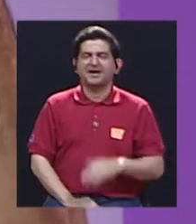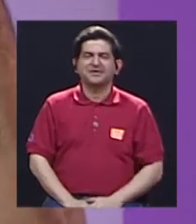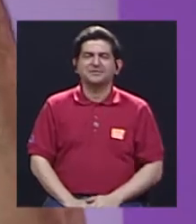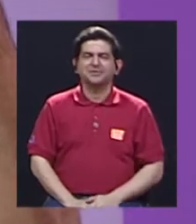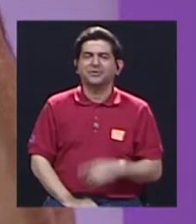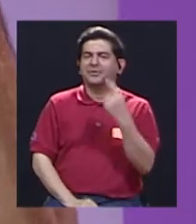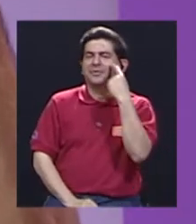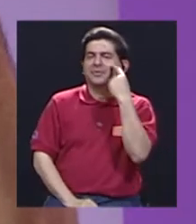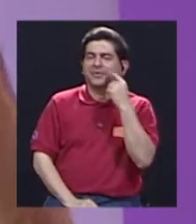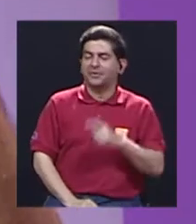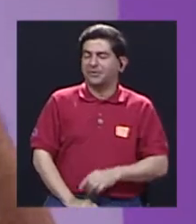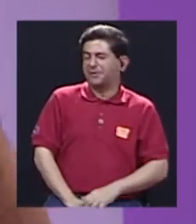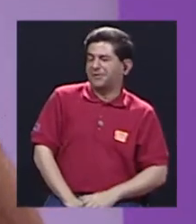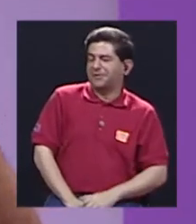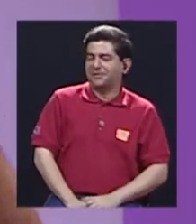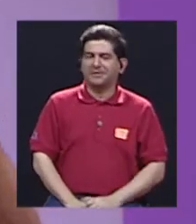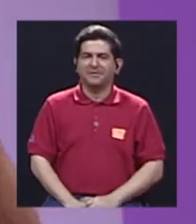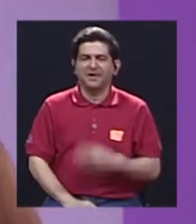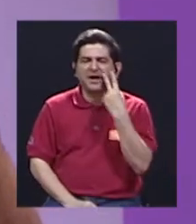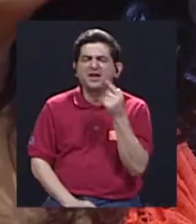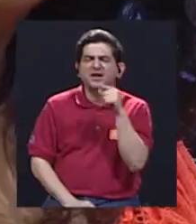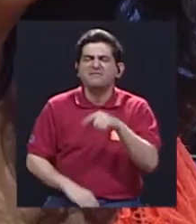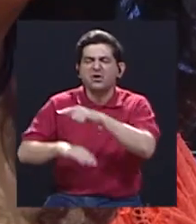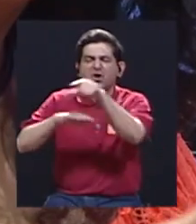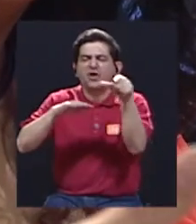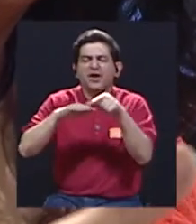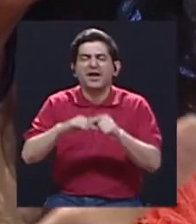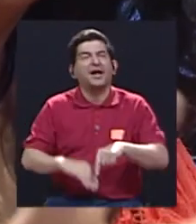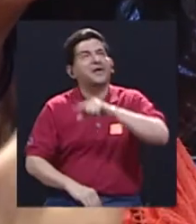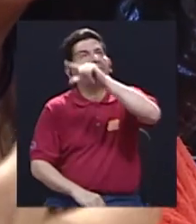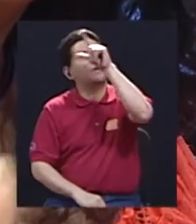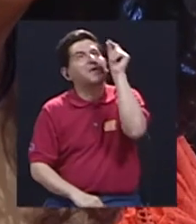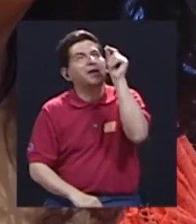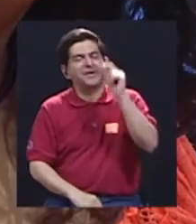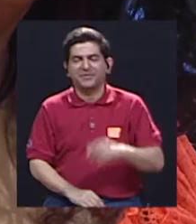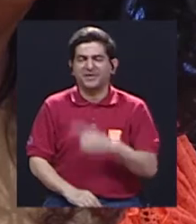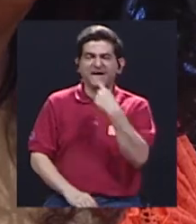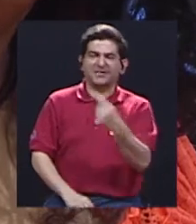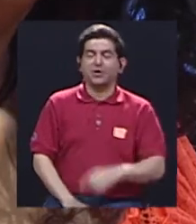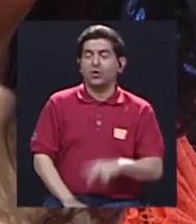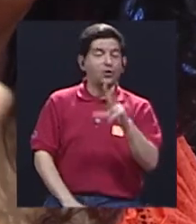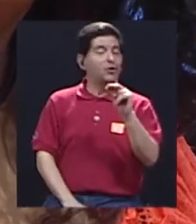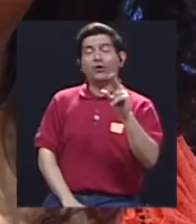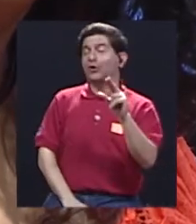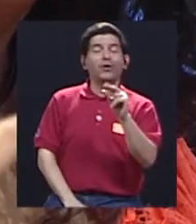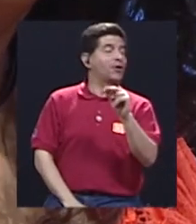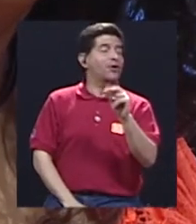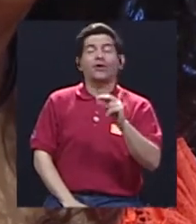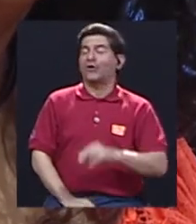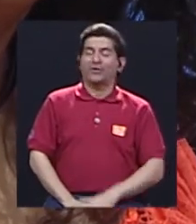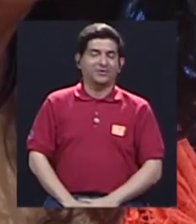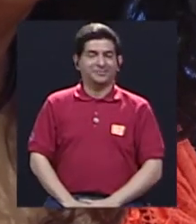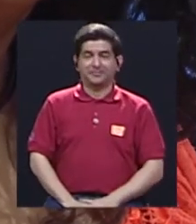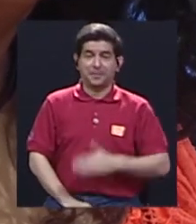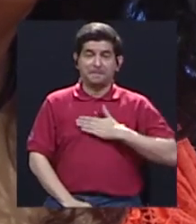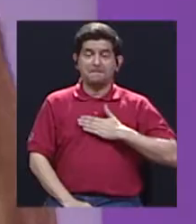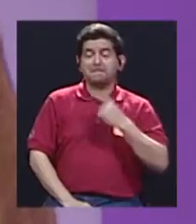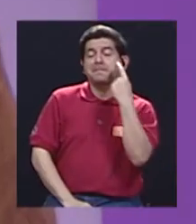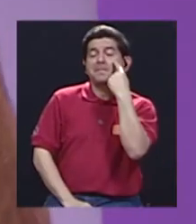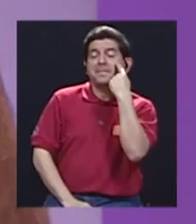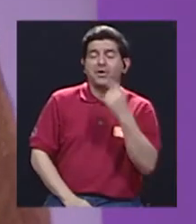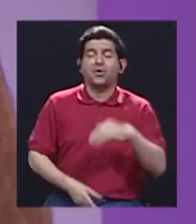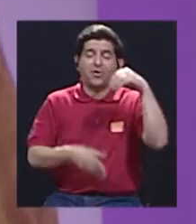un ojo con el otro ojo pudo ver el lago y la luna y el ratoncito dijo no no no no en mi ojo